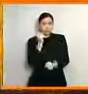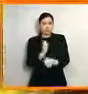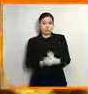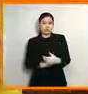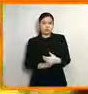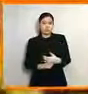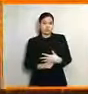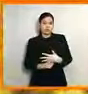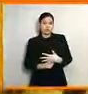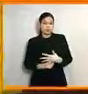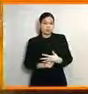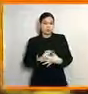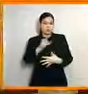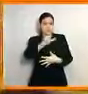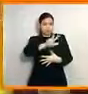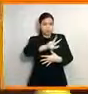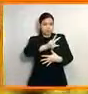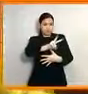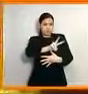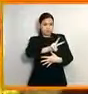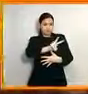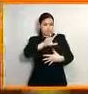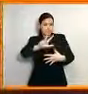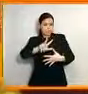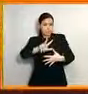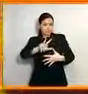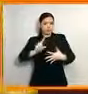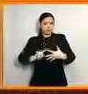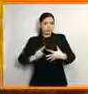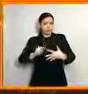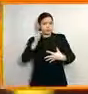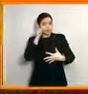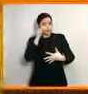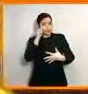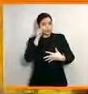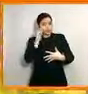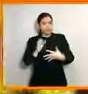es el 23. Segundo número, atentos.